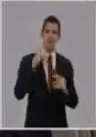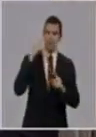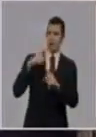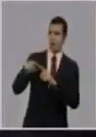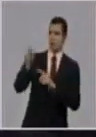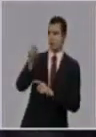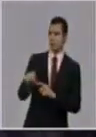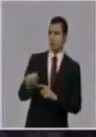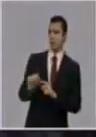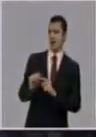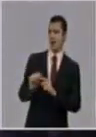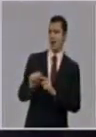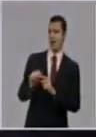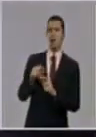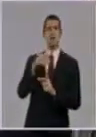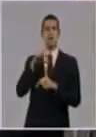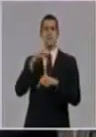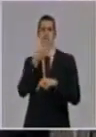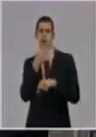protección. Porque bueno,